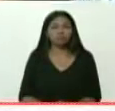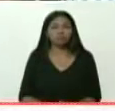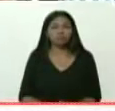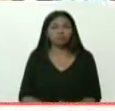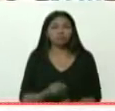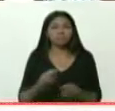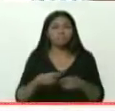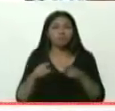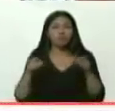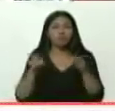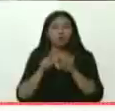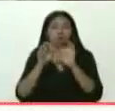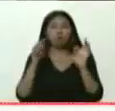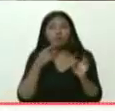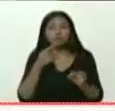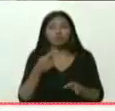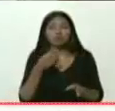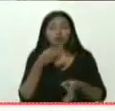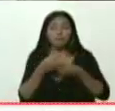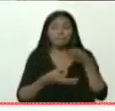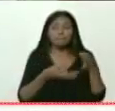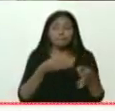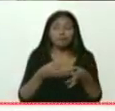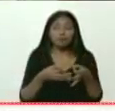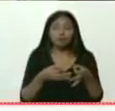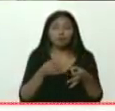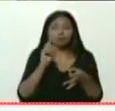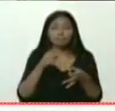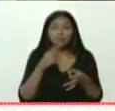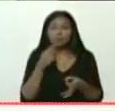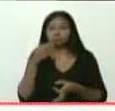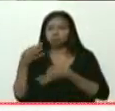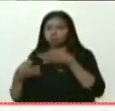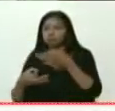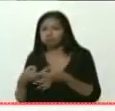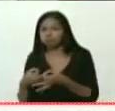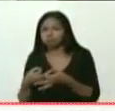Pero así como digo una cosa, digo la otra.